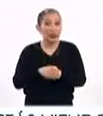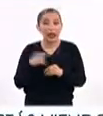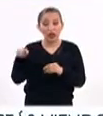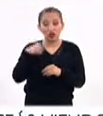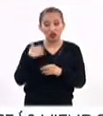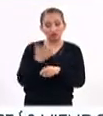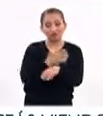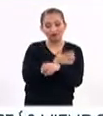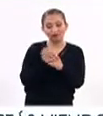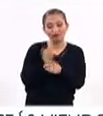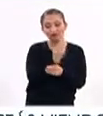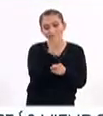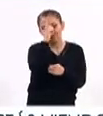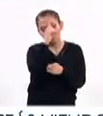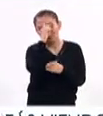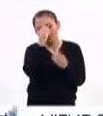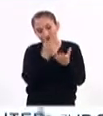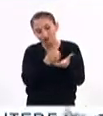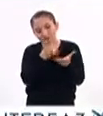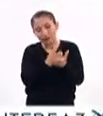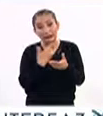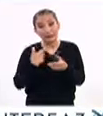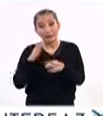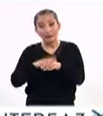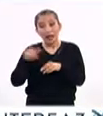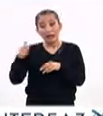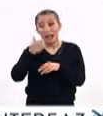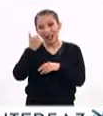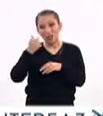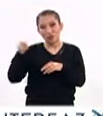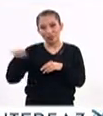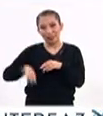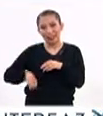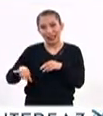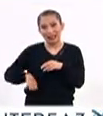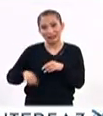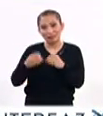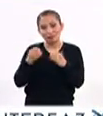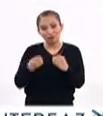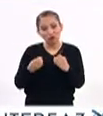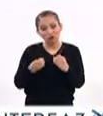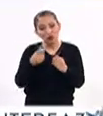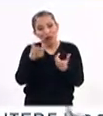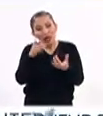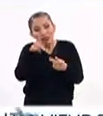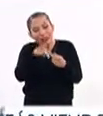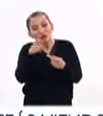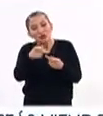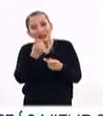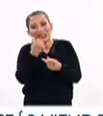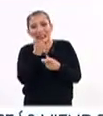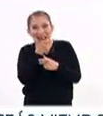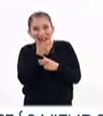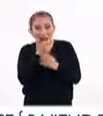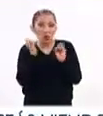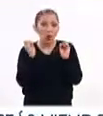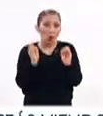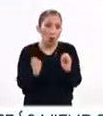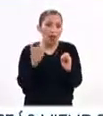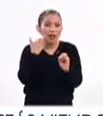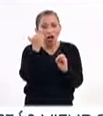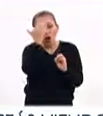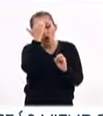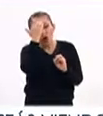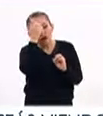ellos te acompañan y te orientan mucho y sobre todo son estudiantes que les interesa mucho perfeccionar su inglés o que